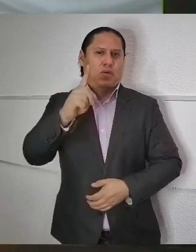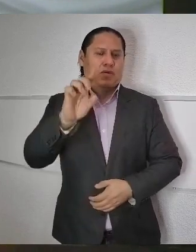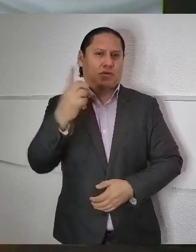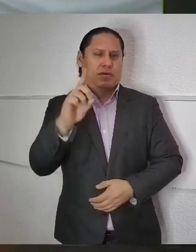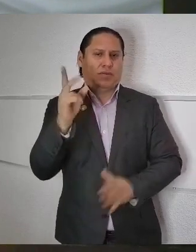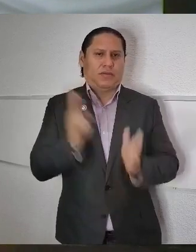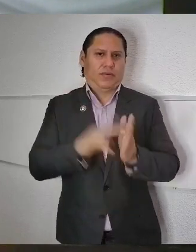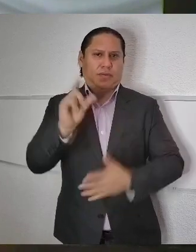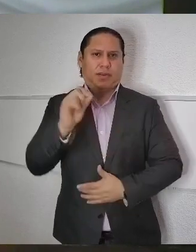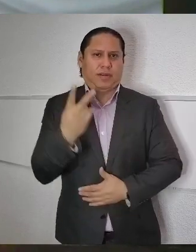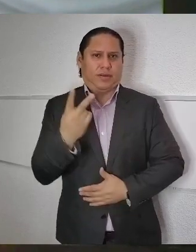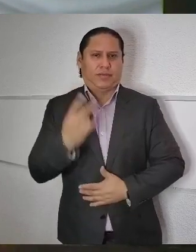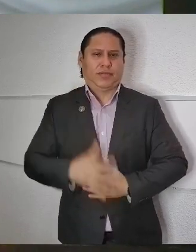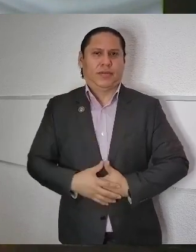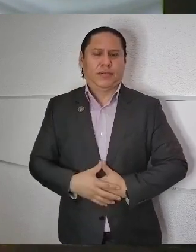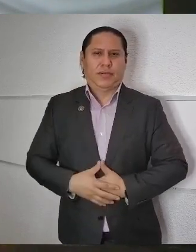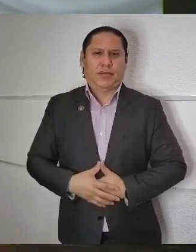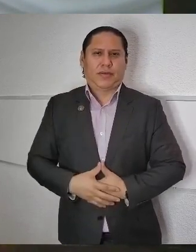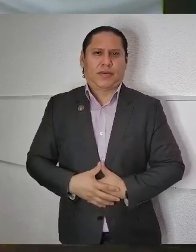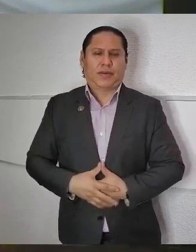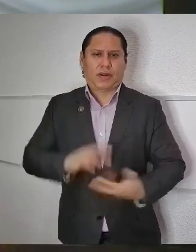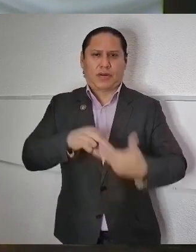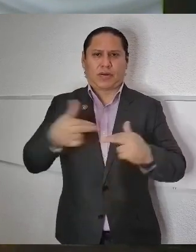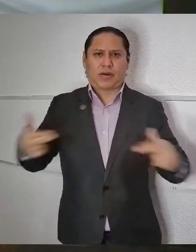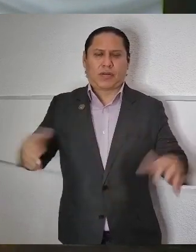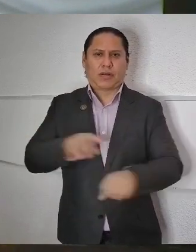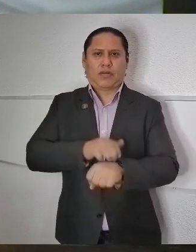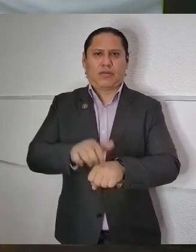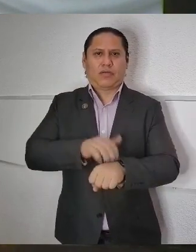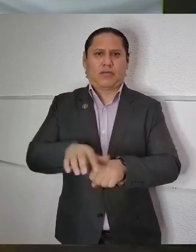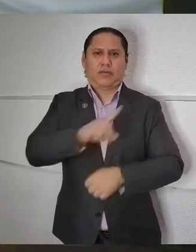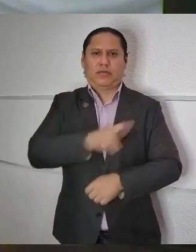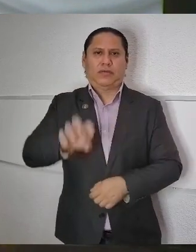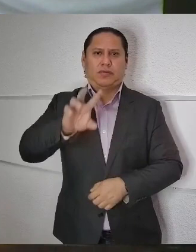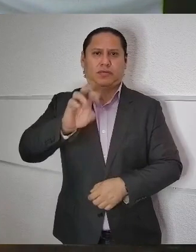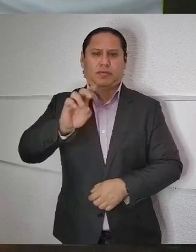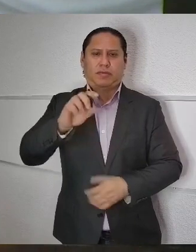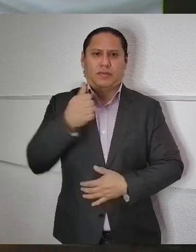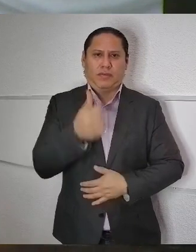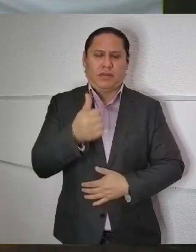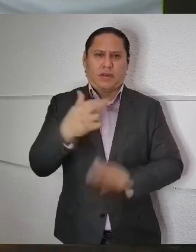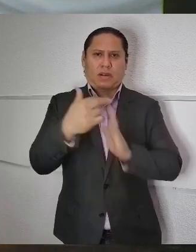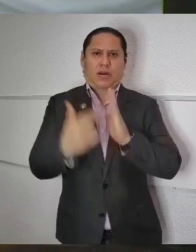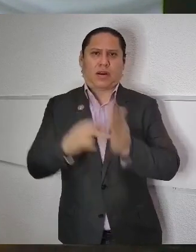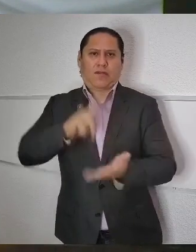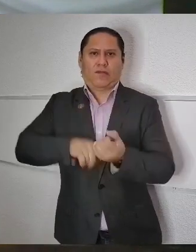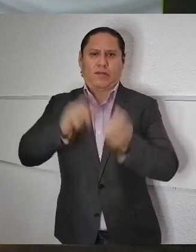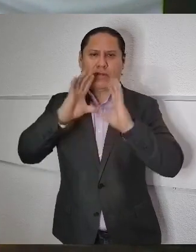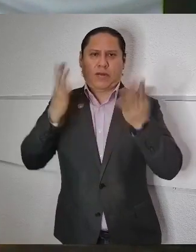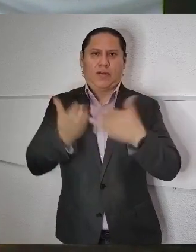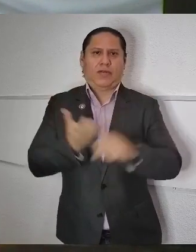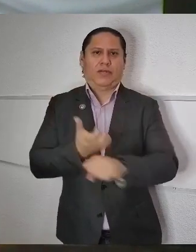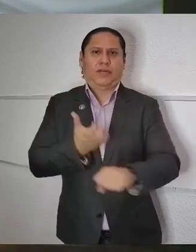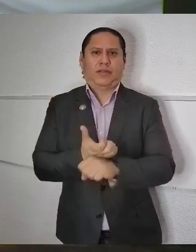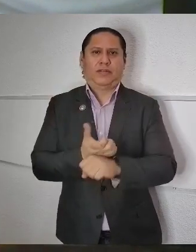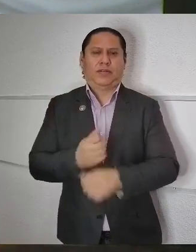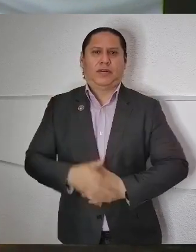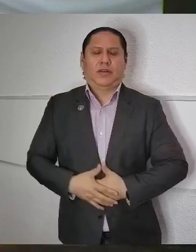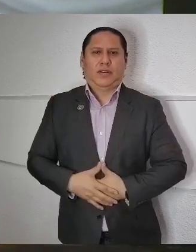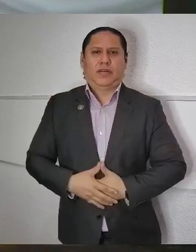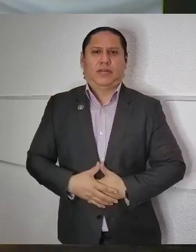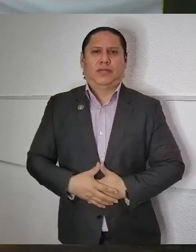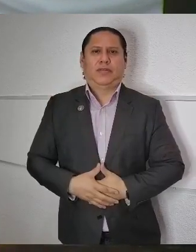1 de diciembre de 2022. Con relación al numeral 136 del reglamento interior de este Honorable